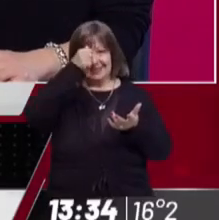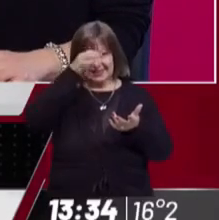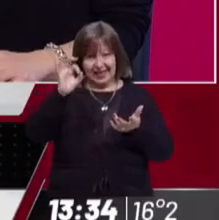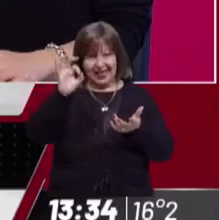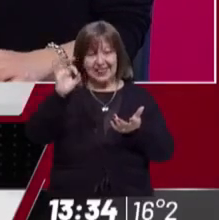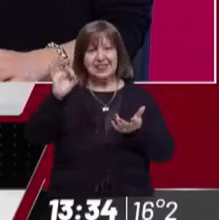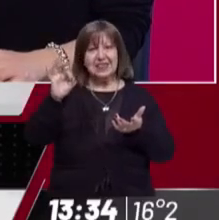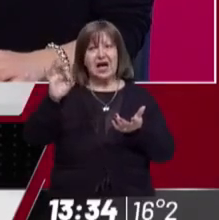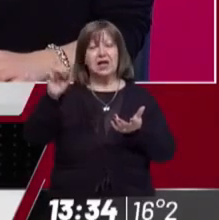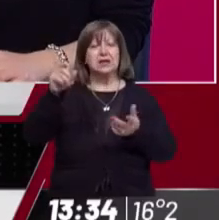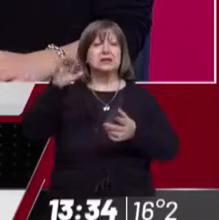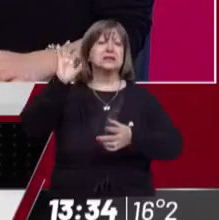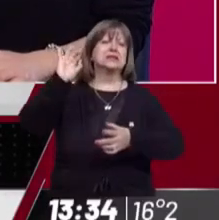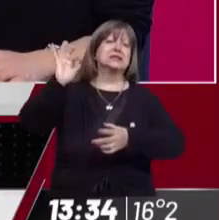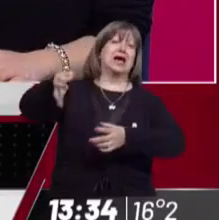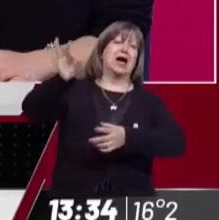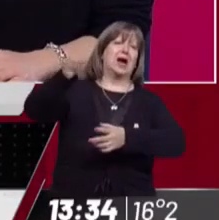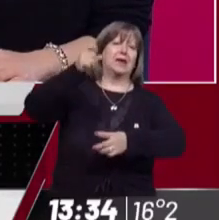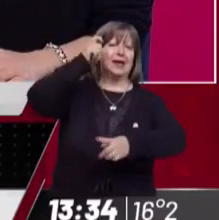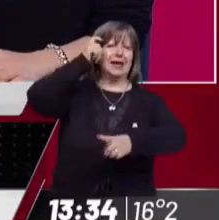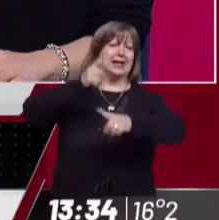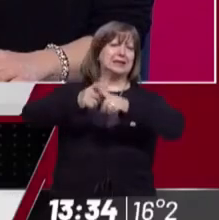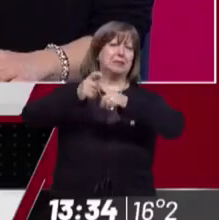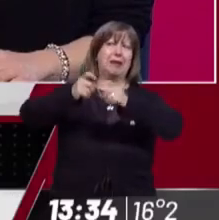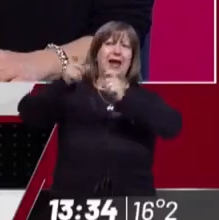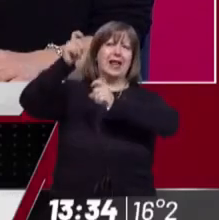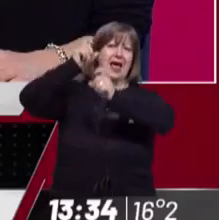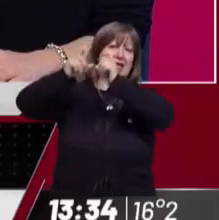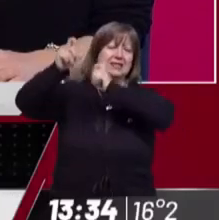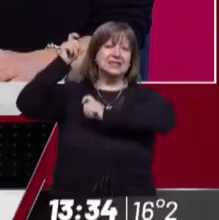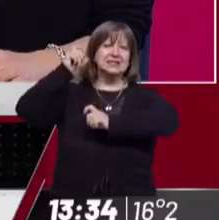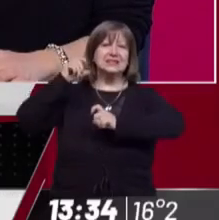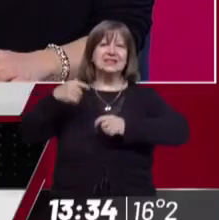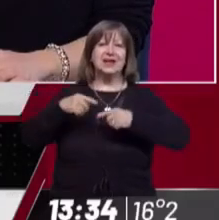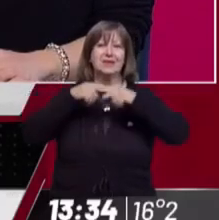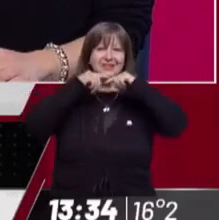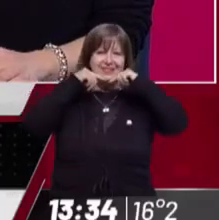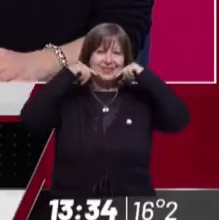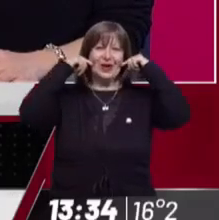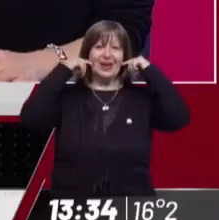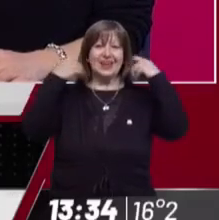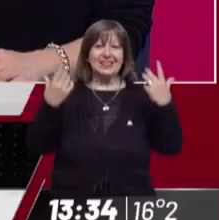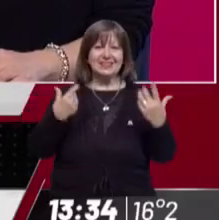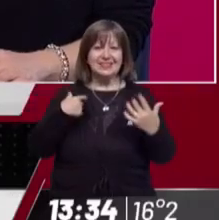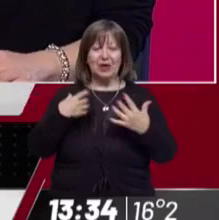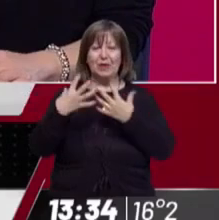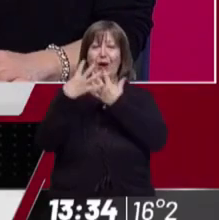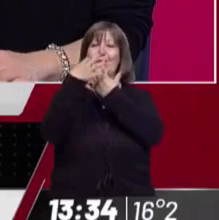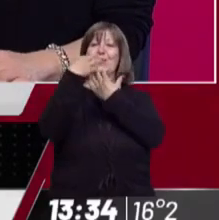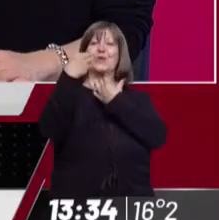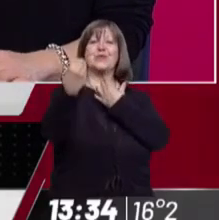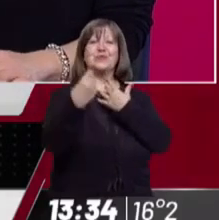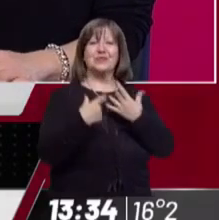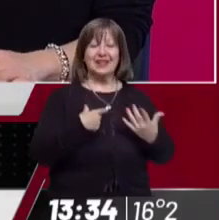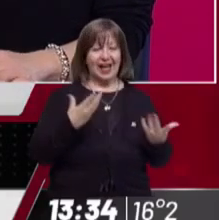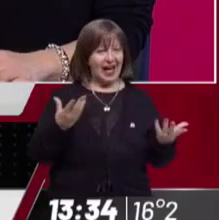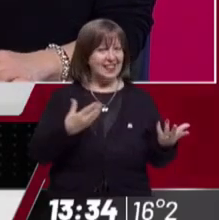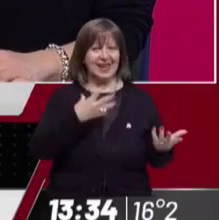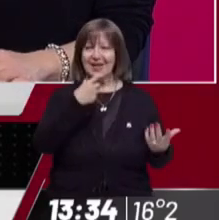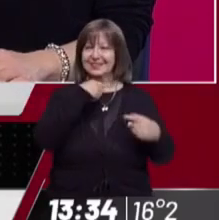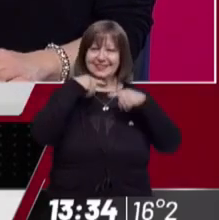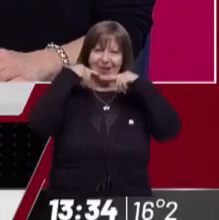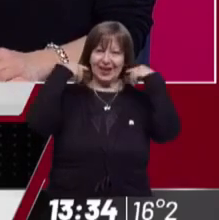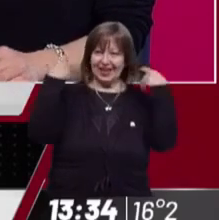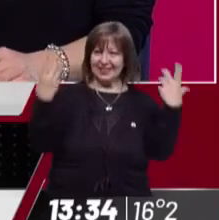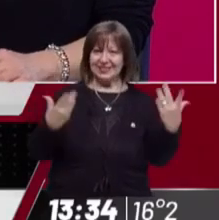años, una gran experiencia. No sé si tiene mucho carisma, pero tiene una sonrisa que realmente ustedes la veían recién. Es Sí, una persona impecable.